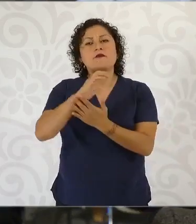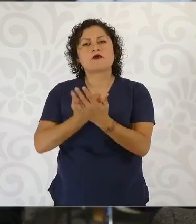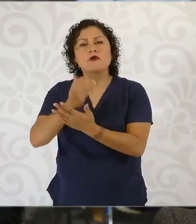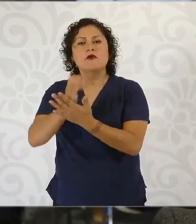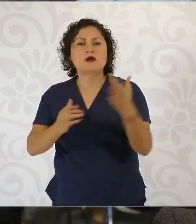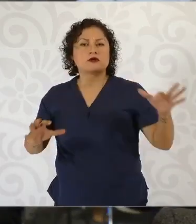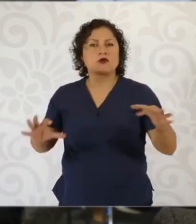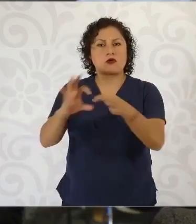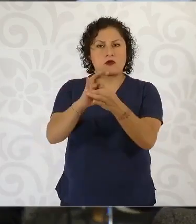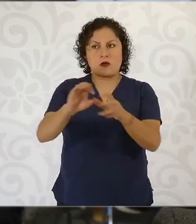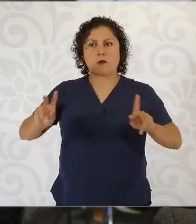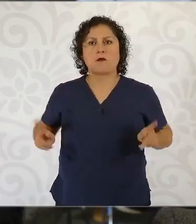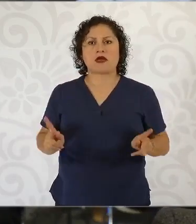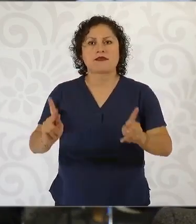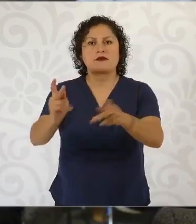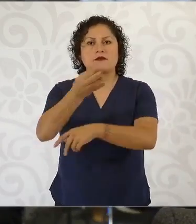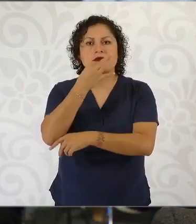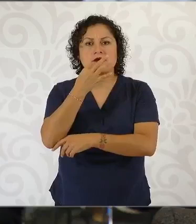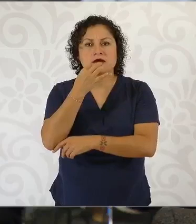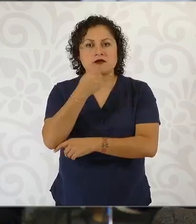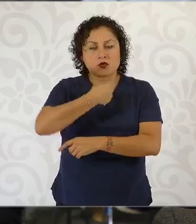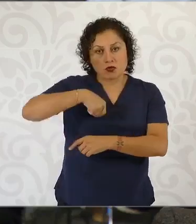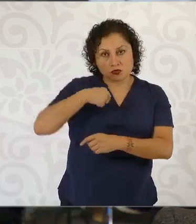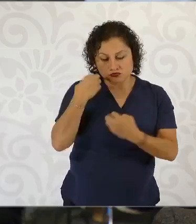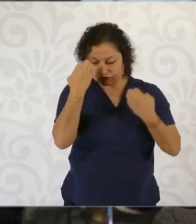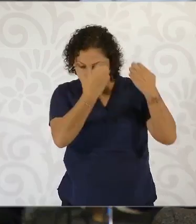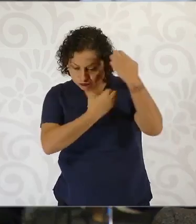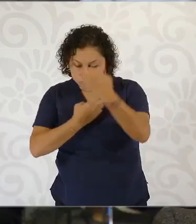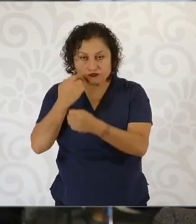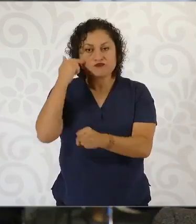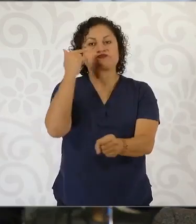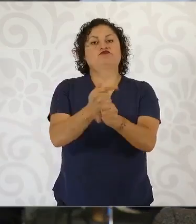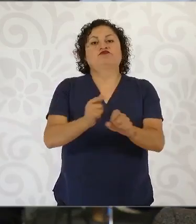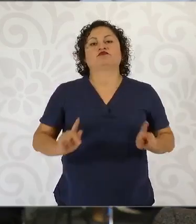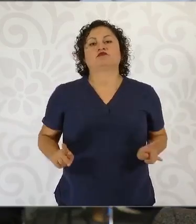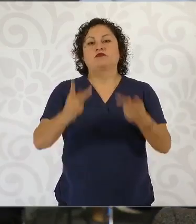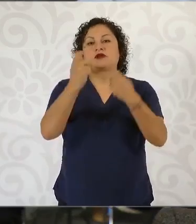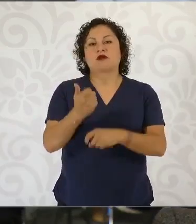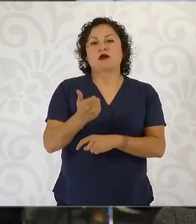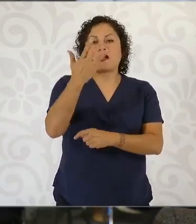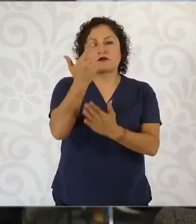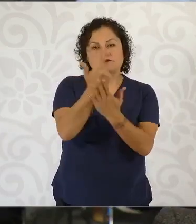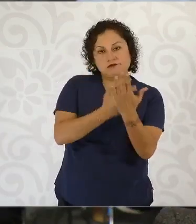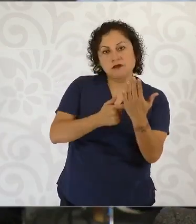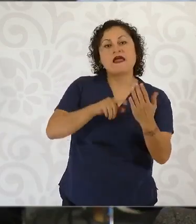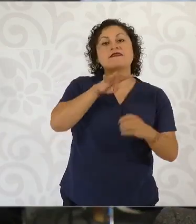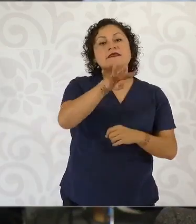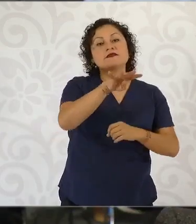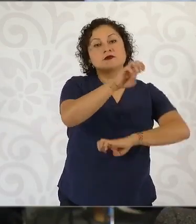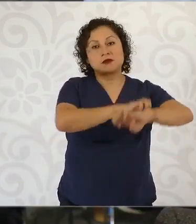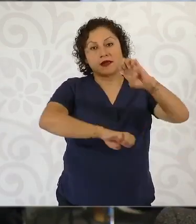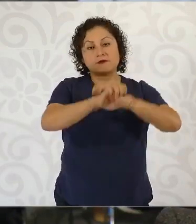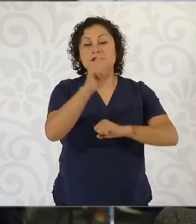y comprobamos que los vendieron más caros. Tenemos el caso de al menos 19 empresas que recibieron 1.500 millones de